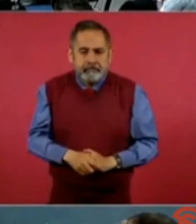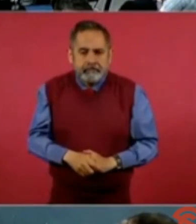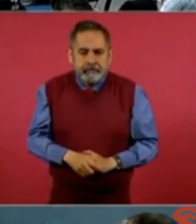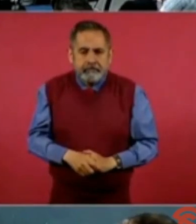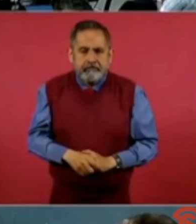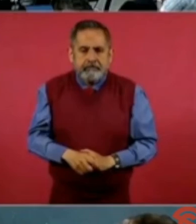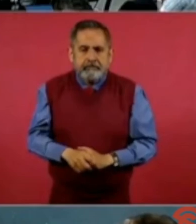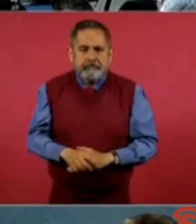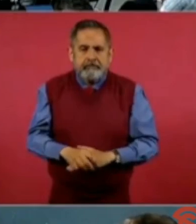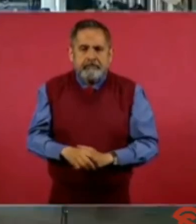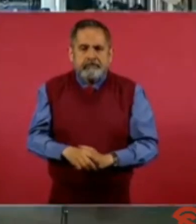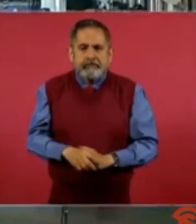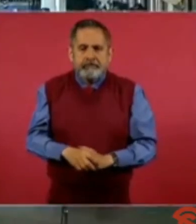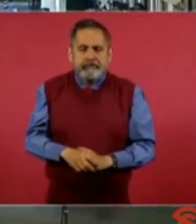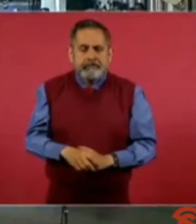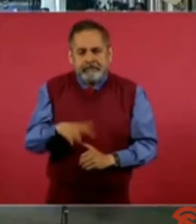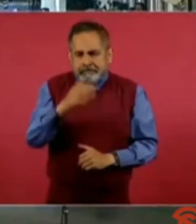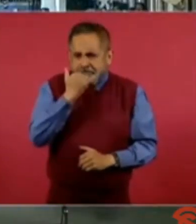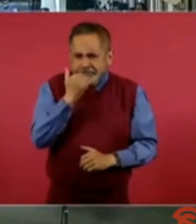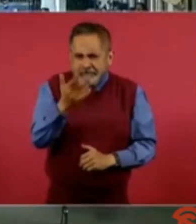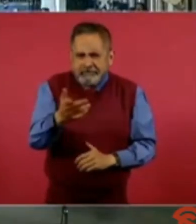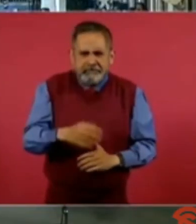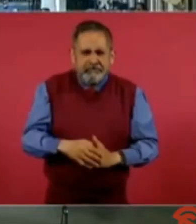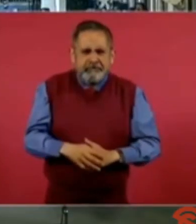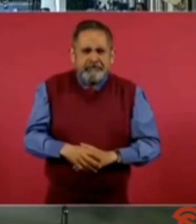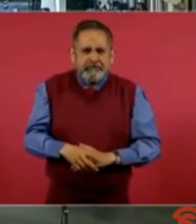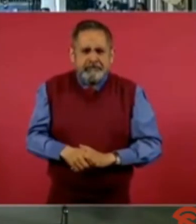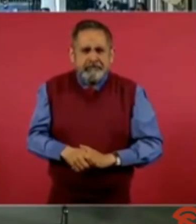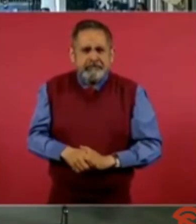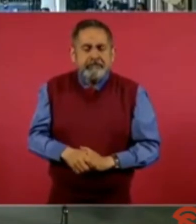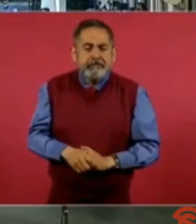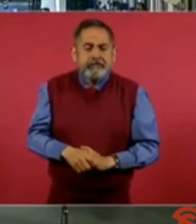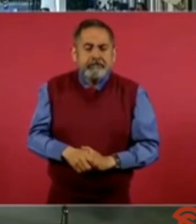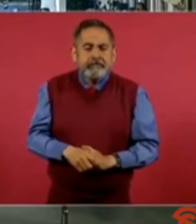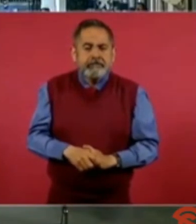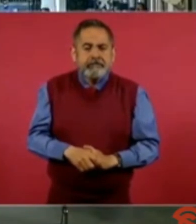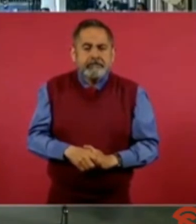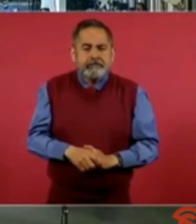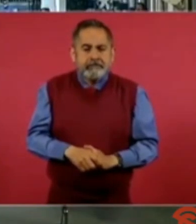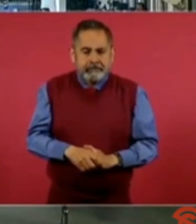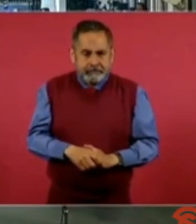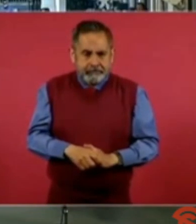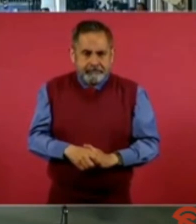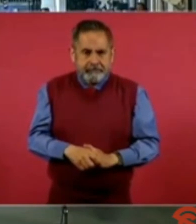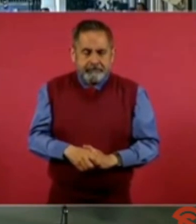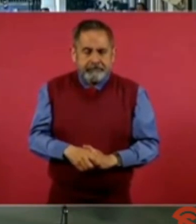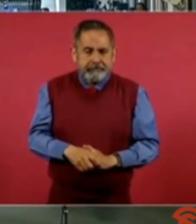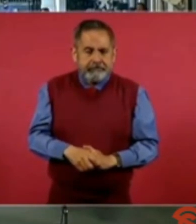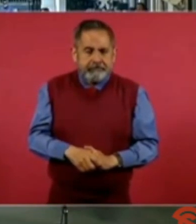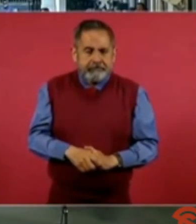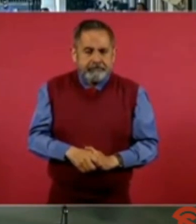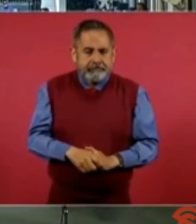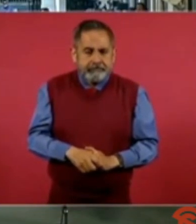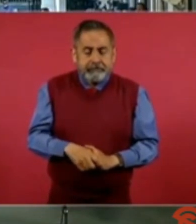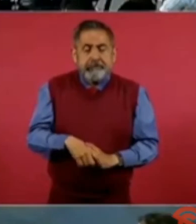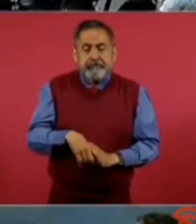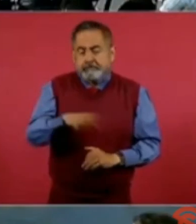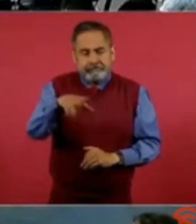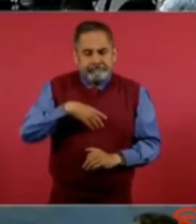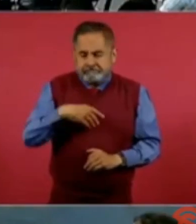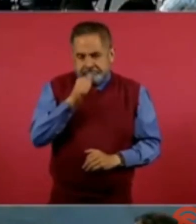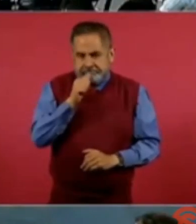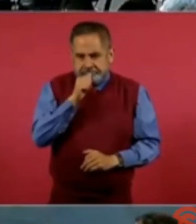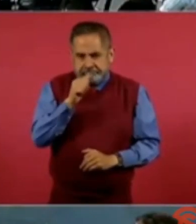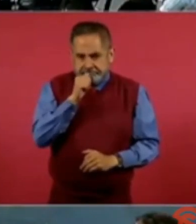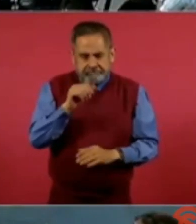certeza presidente dónde a una semana no hay certeza de cómo fue esta detención todavía no